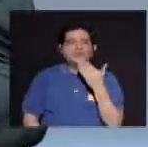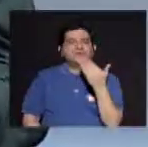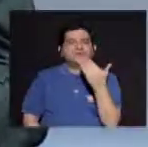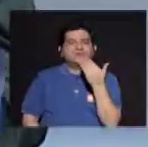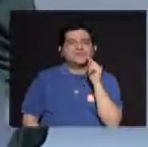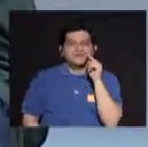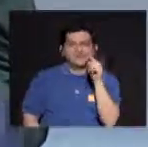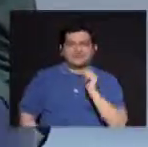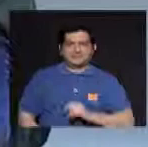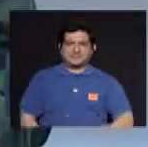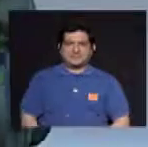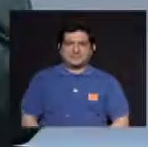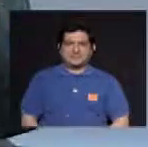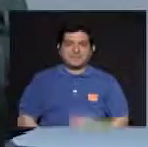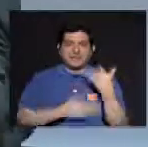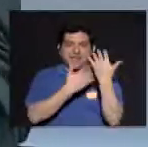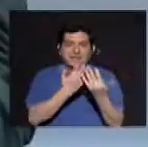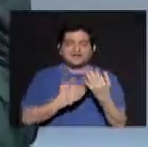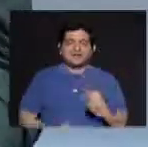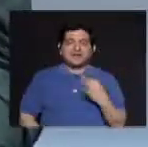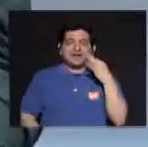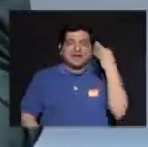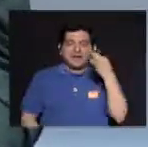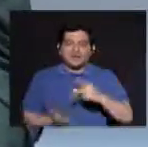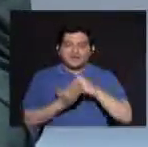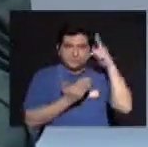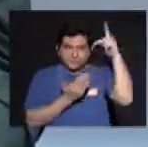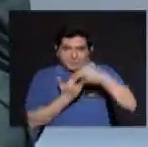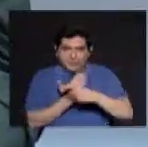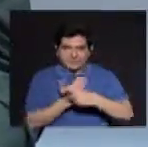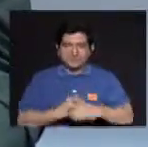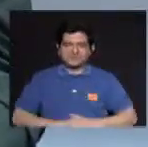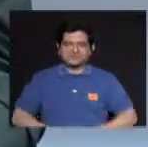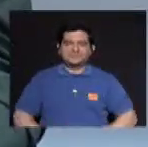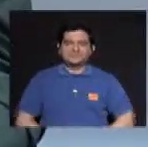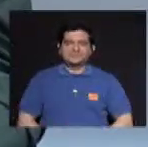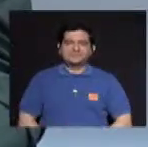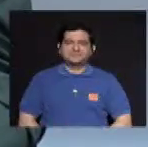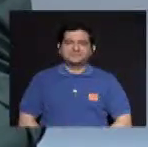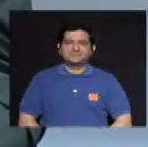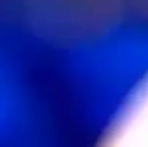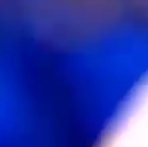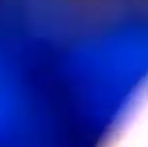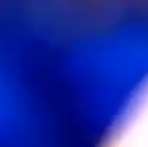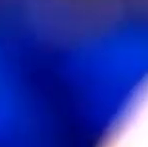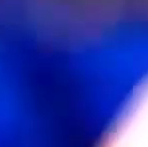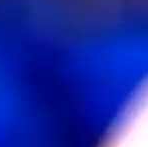por supuesto agradecidísimos con ustedes. Los esperamos en nuestra próxima edición.